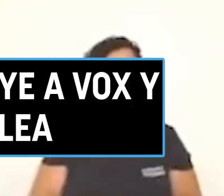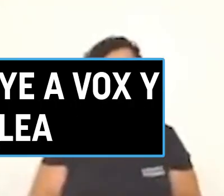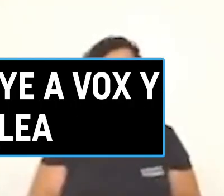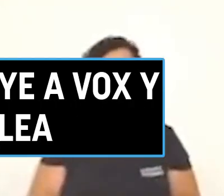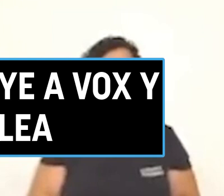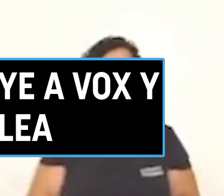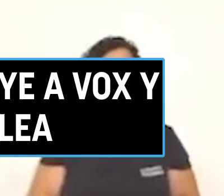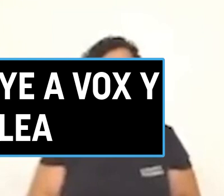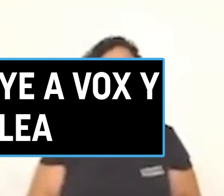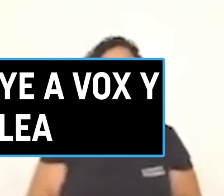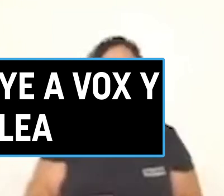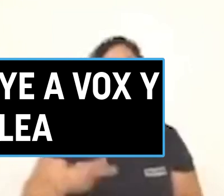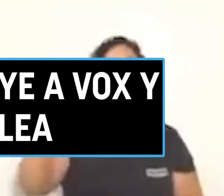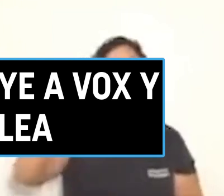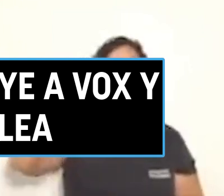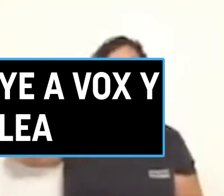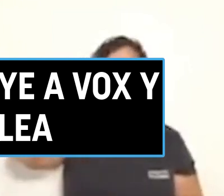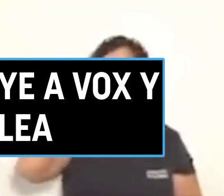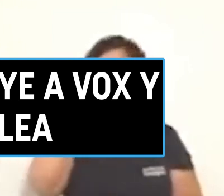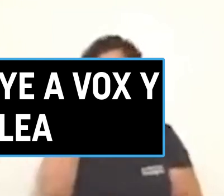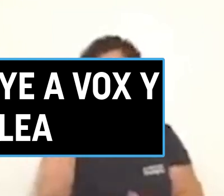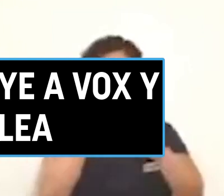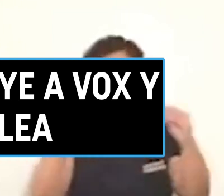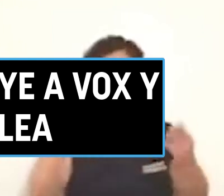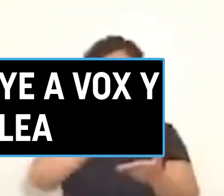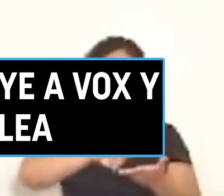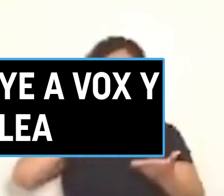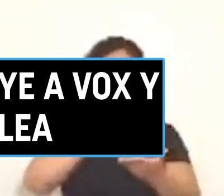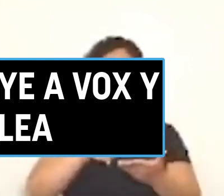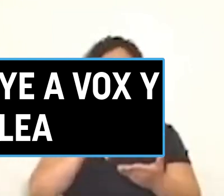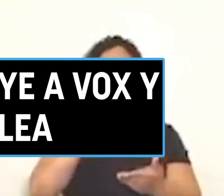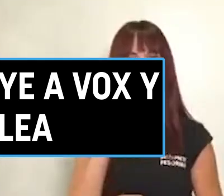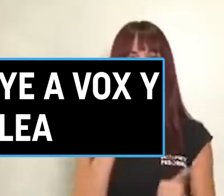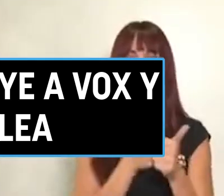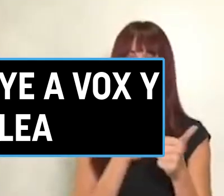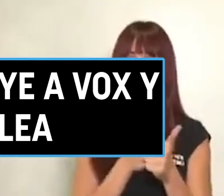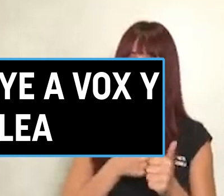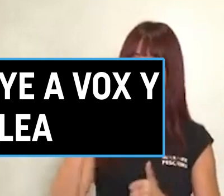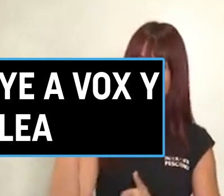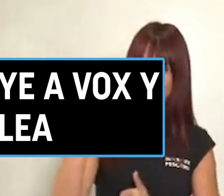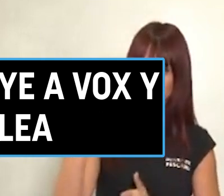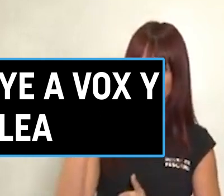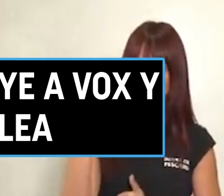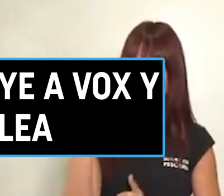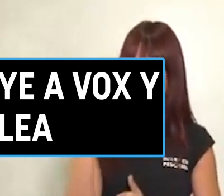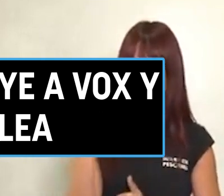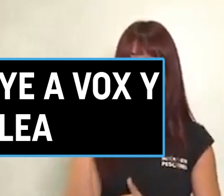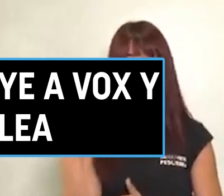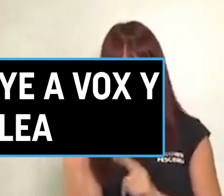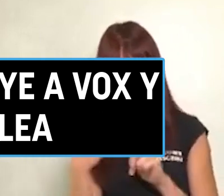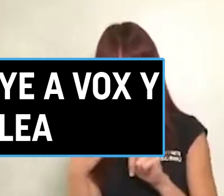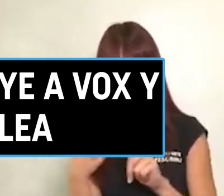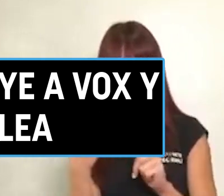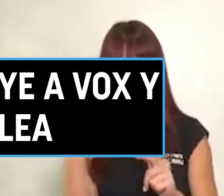proclamado vicepresidente primero de la Mesa de la Asamblea Regional, don Miguel Miralles. Secretarias primera